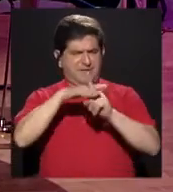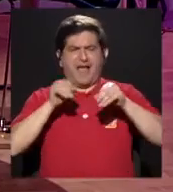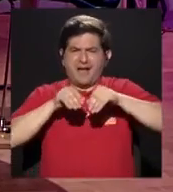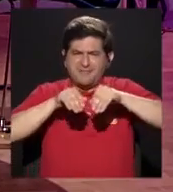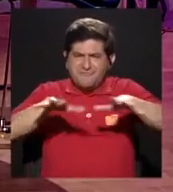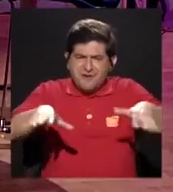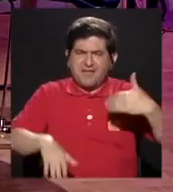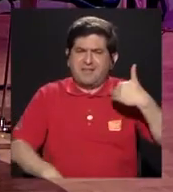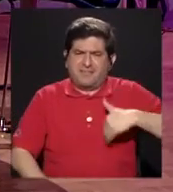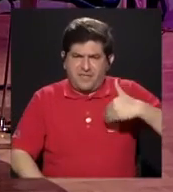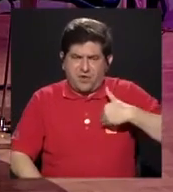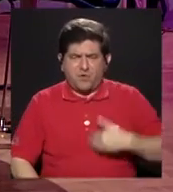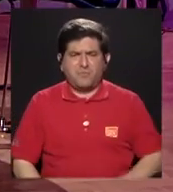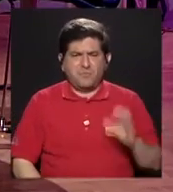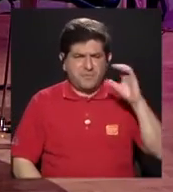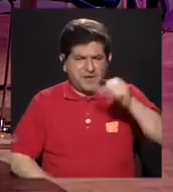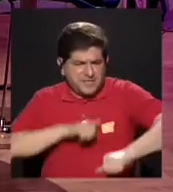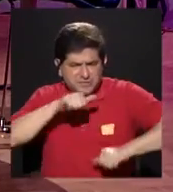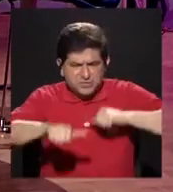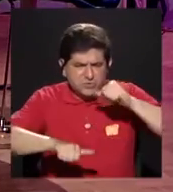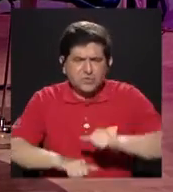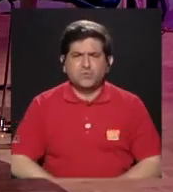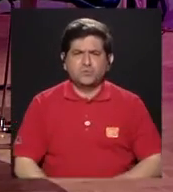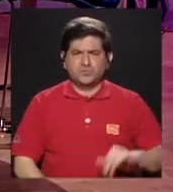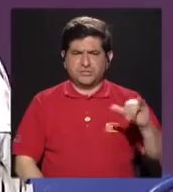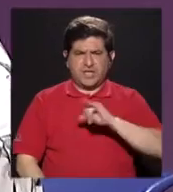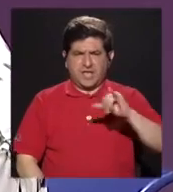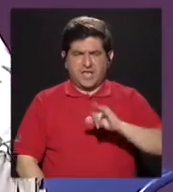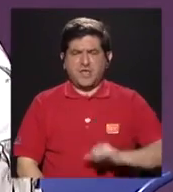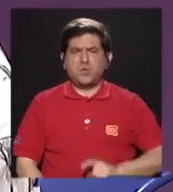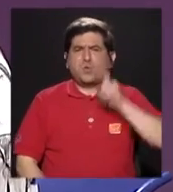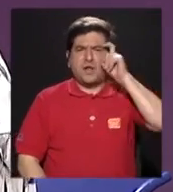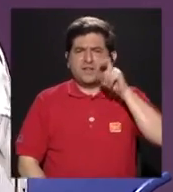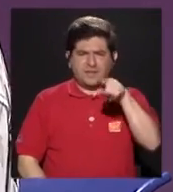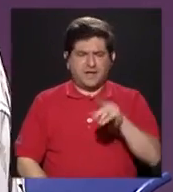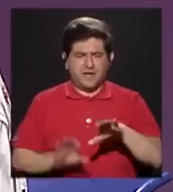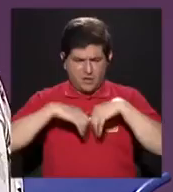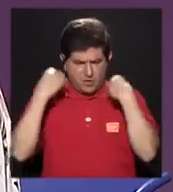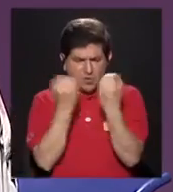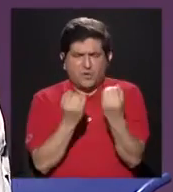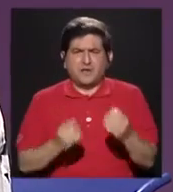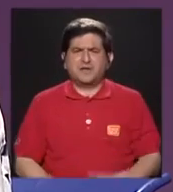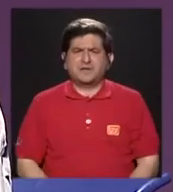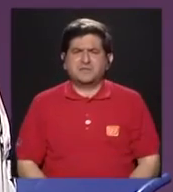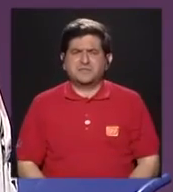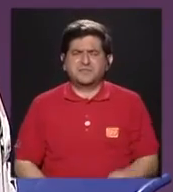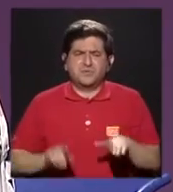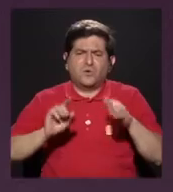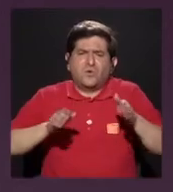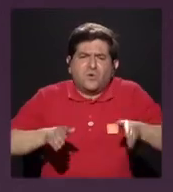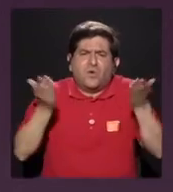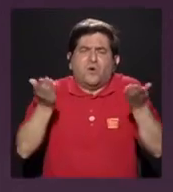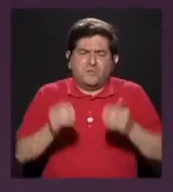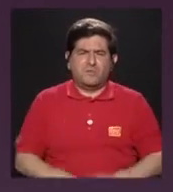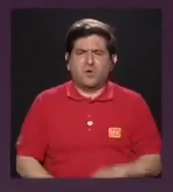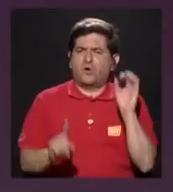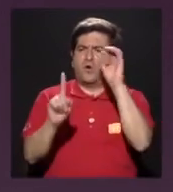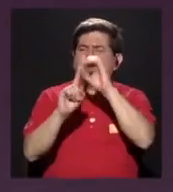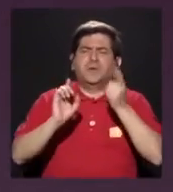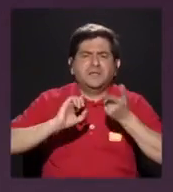de hombres por la igualdad de género y como ustedes se organizan y cuál cuál es su objetivo claro